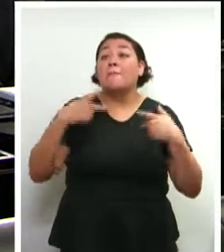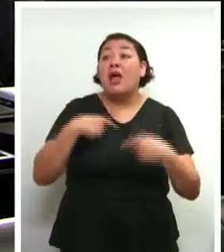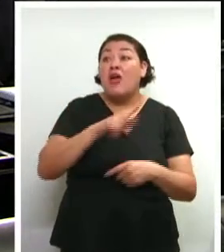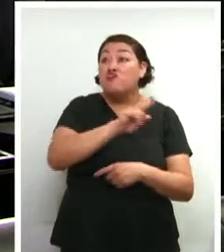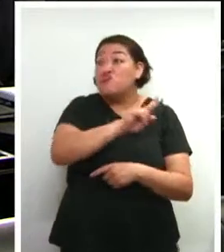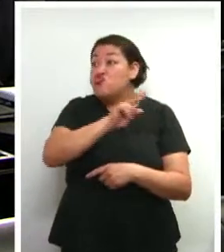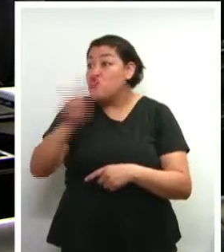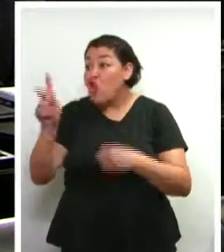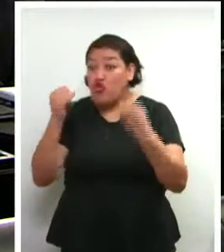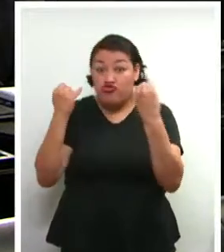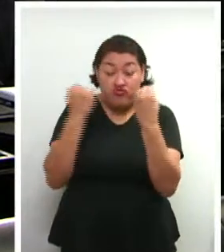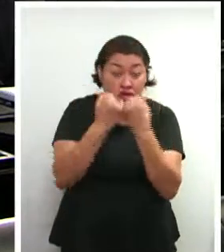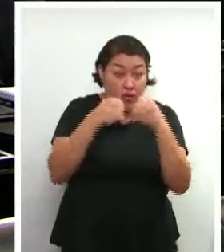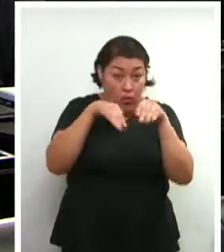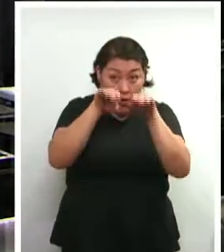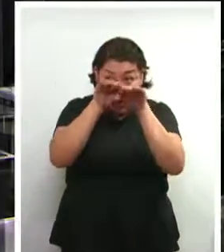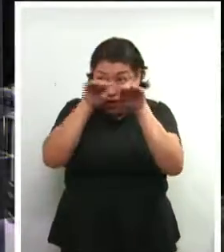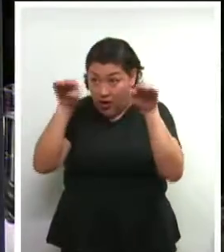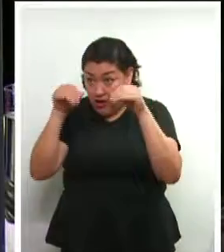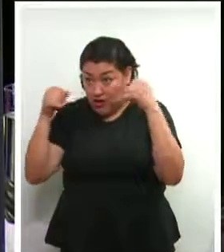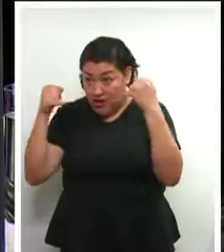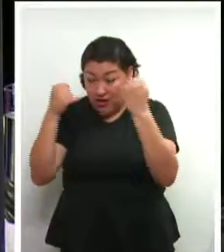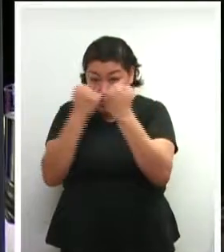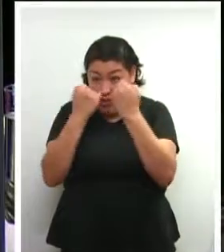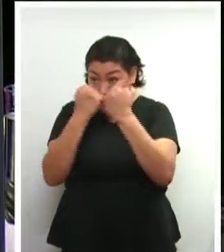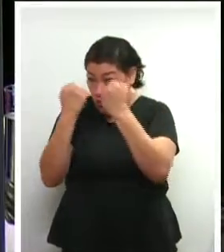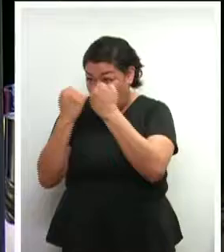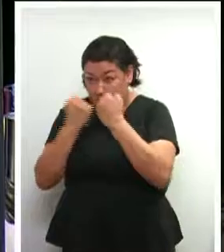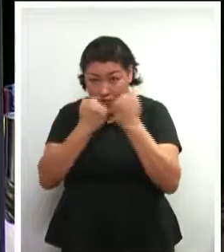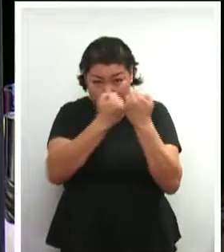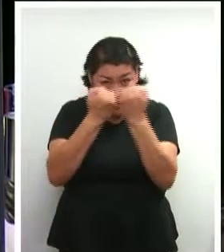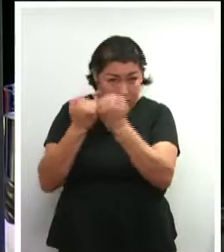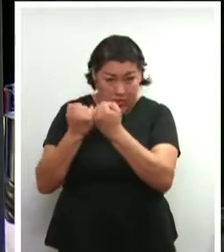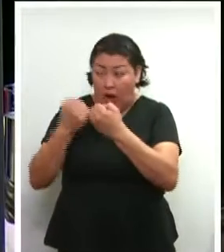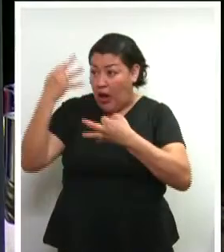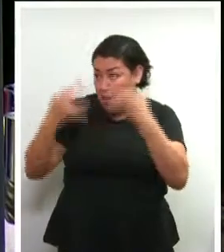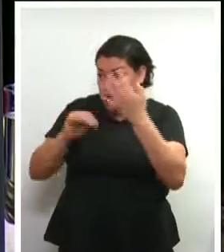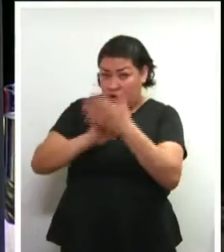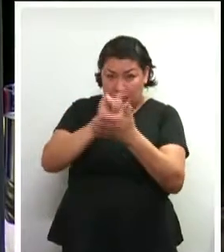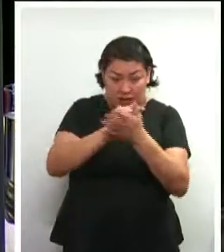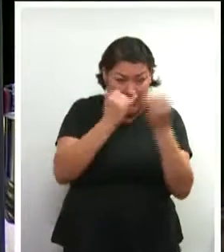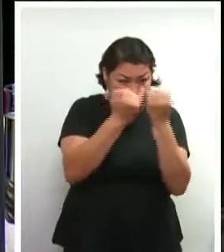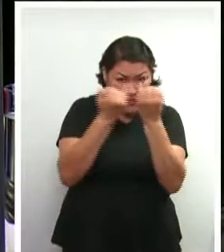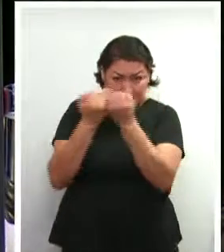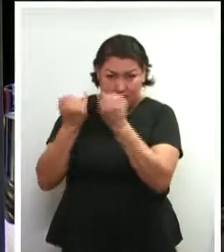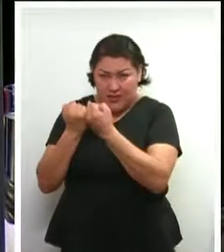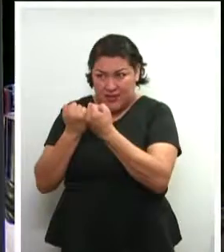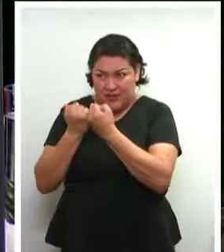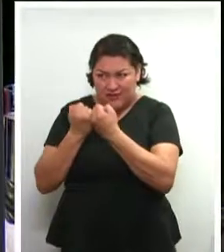los supuestos de derecho para lograr ciertas consecuencias jurídicas, ni